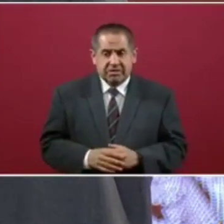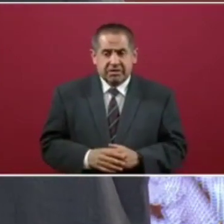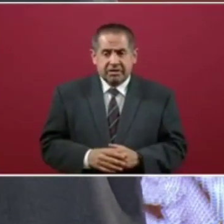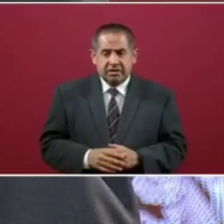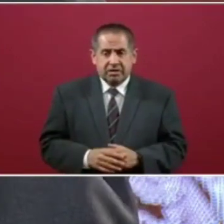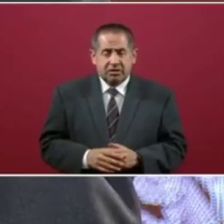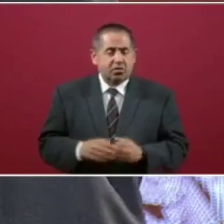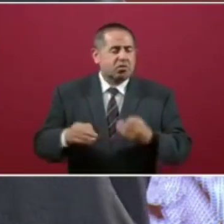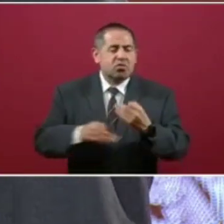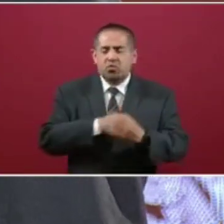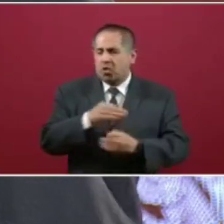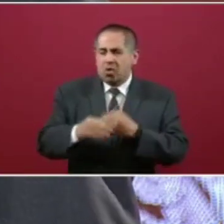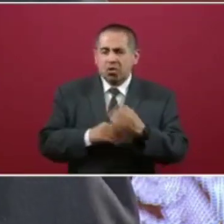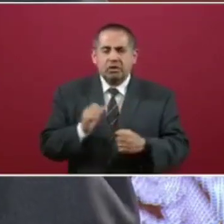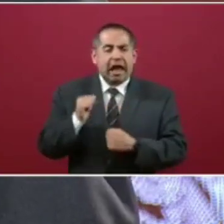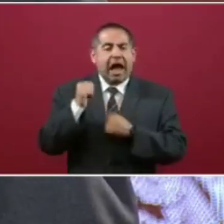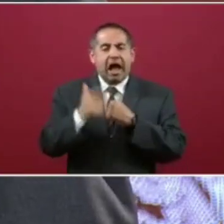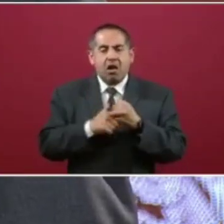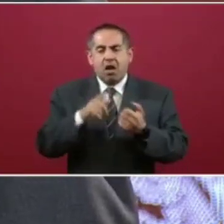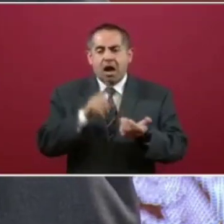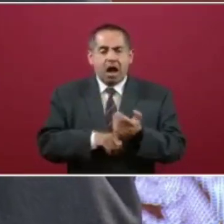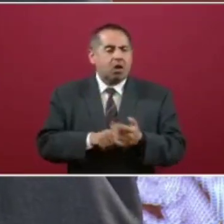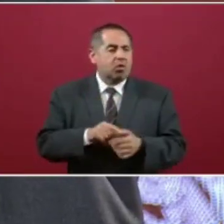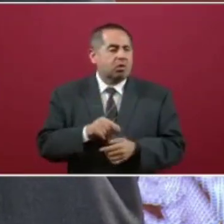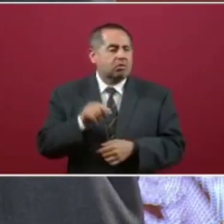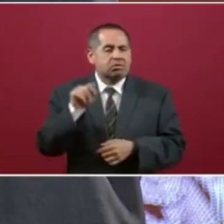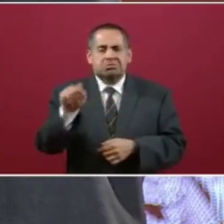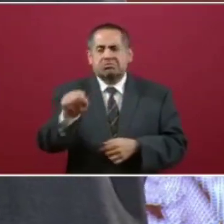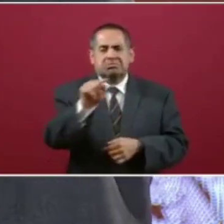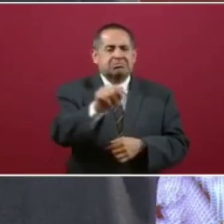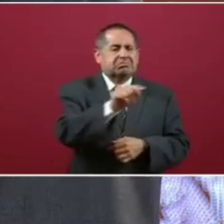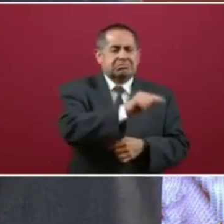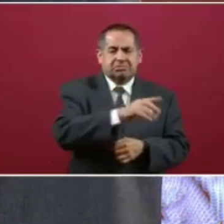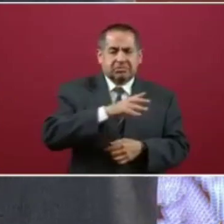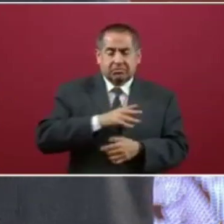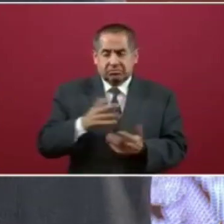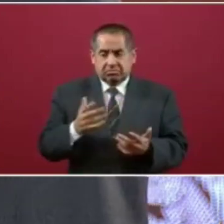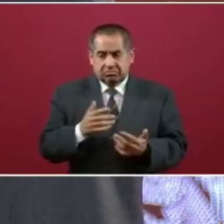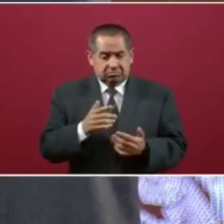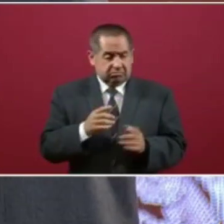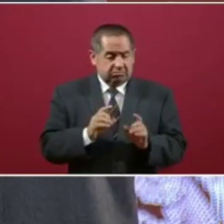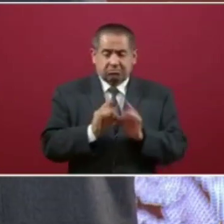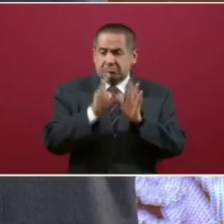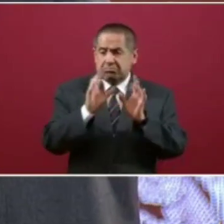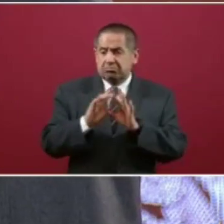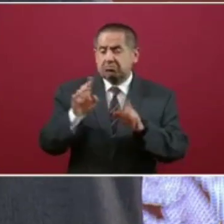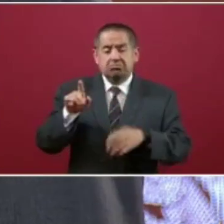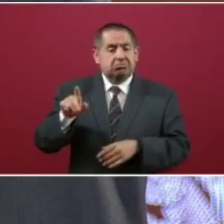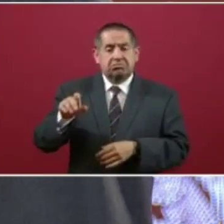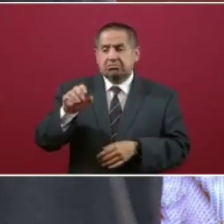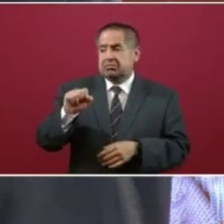todos de una u otra manera, por alguna razón, tenemos que enfrentar estas